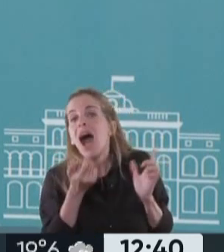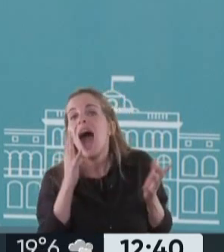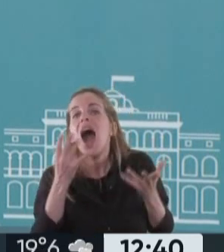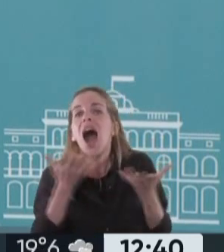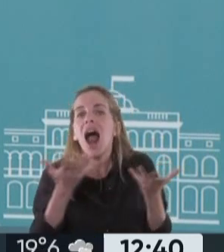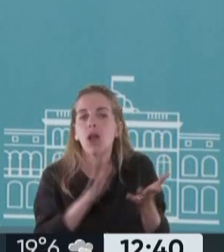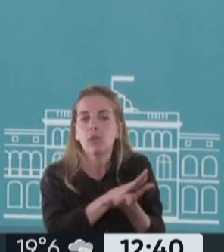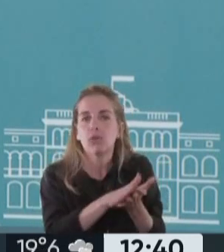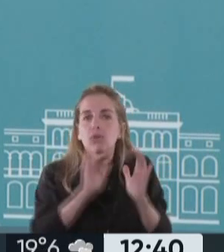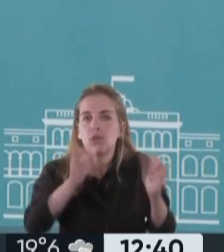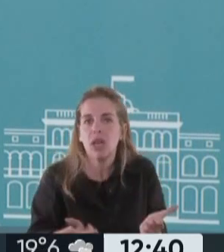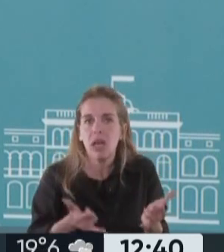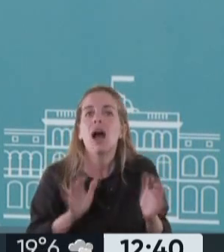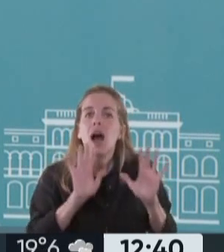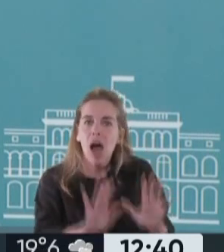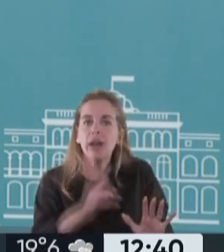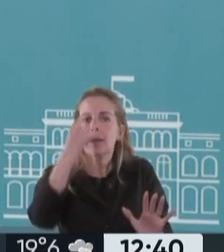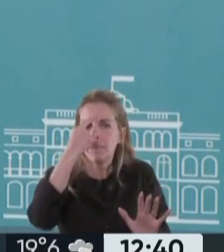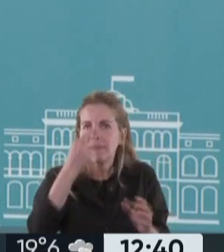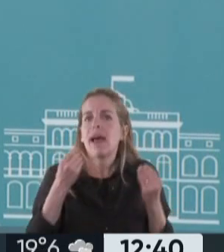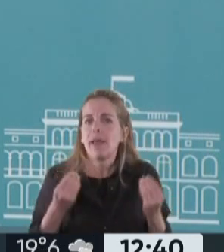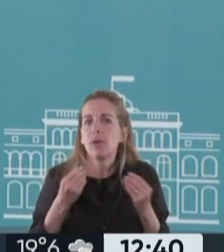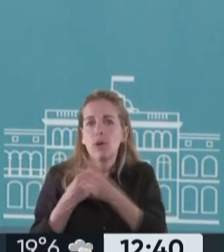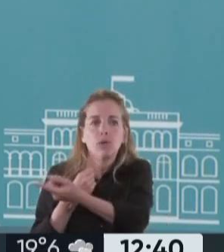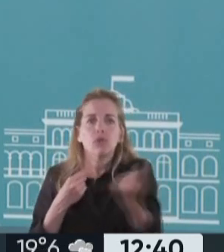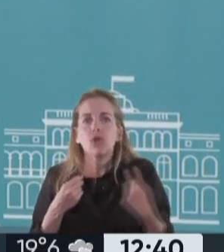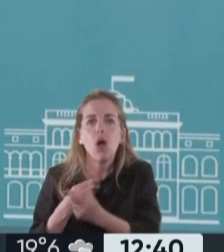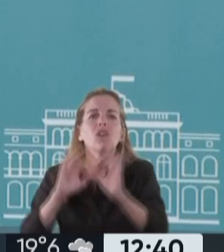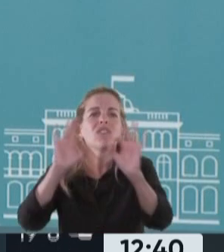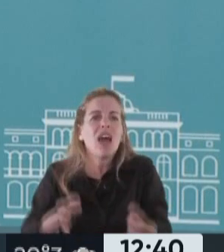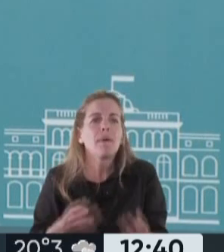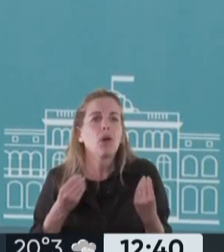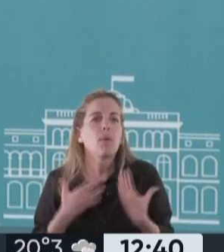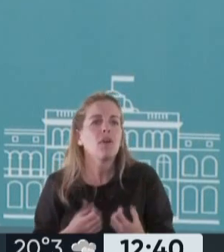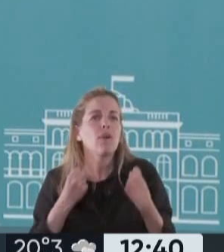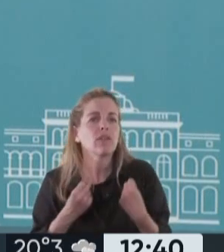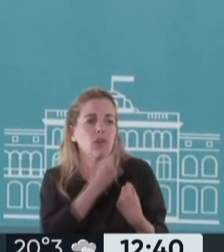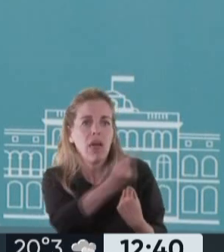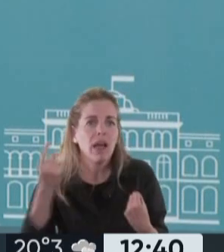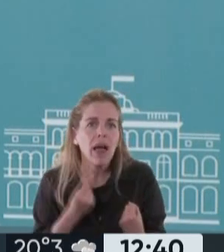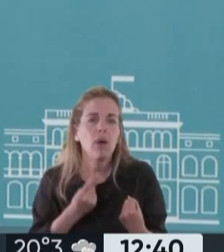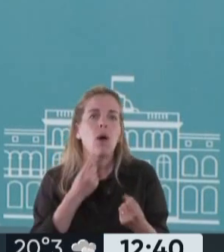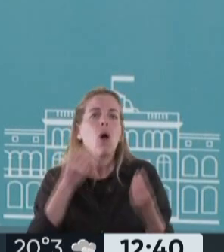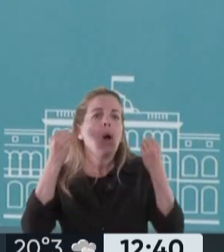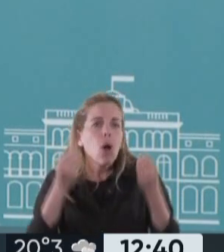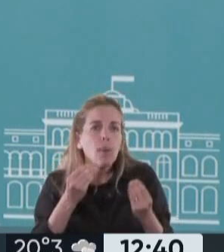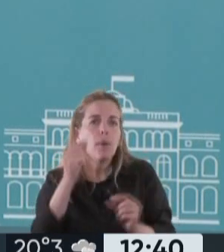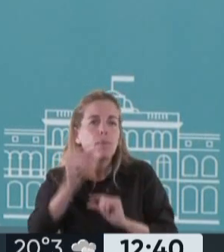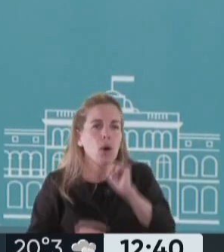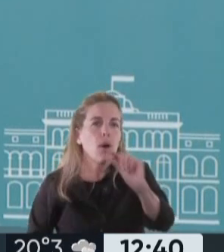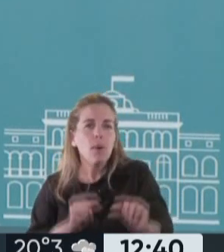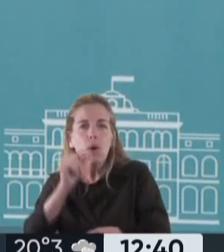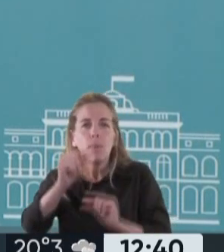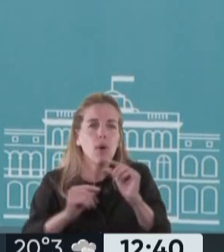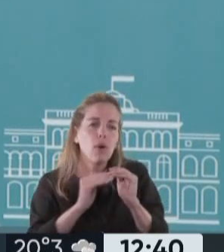donde estamos viendo de generar todos los esfuerzos que ustedes son conscientes para ver de qué manera empezamos a estabilizar la